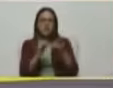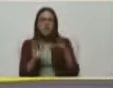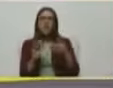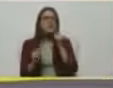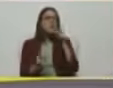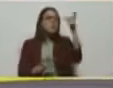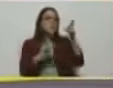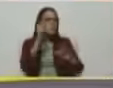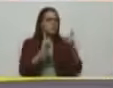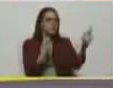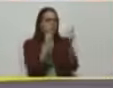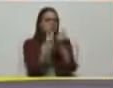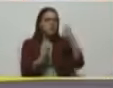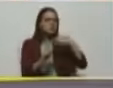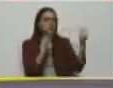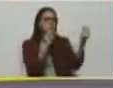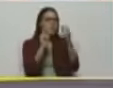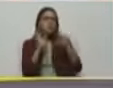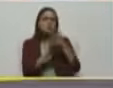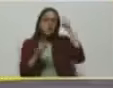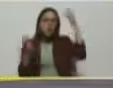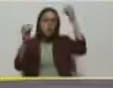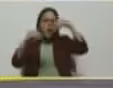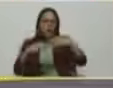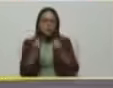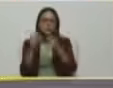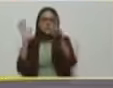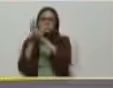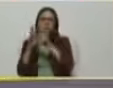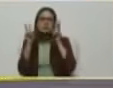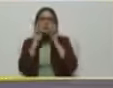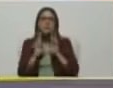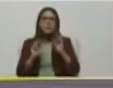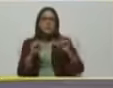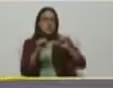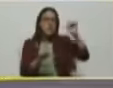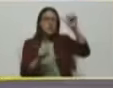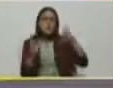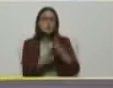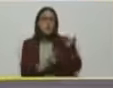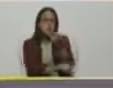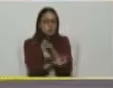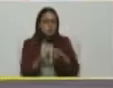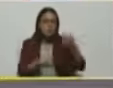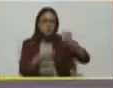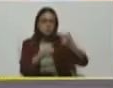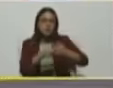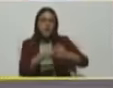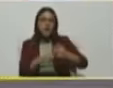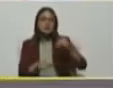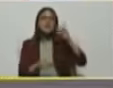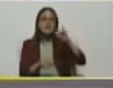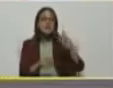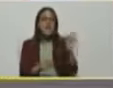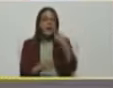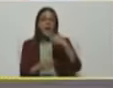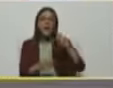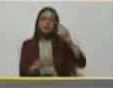negociar para acuerdos soberanos y desarrollo de los recursos petrolíferos y